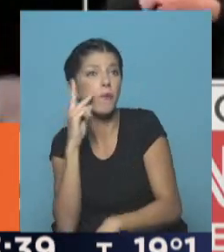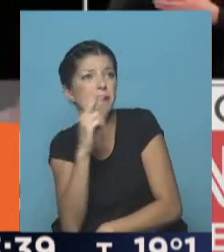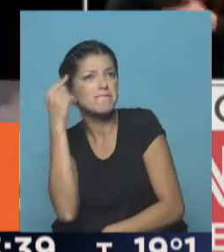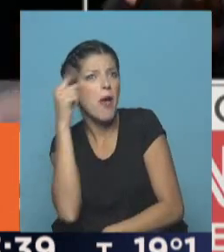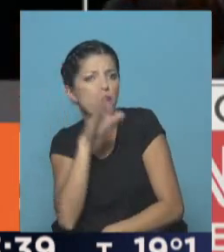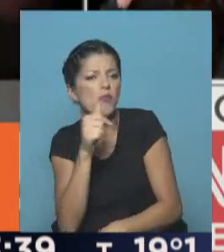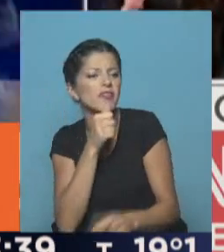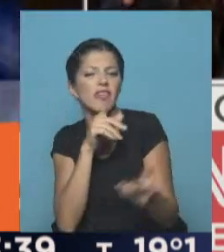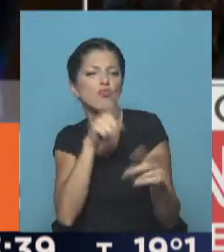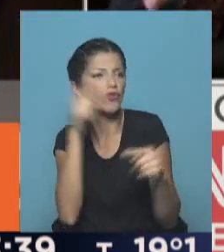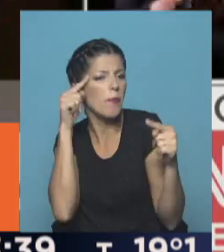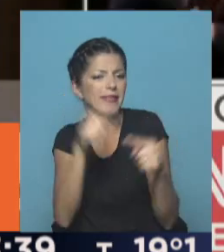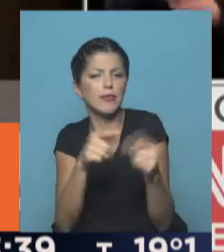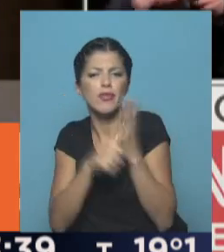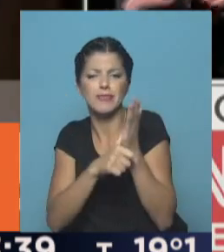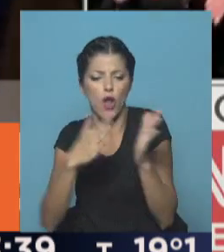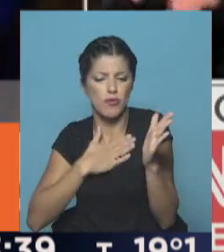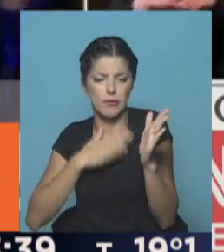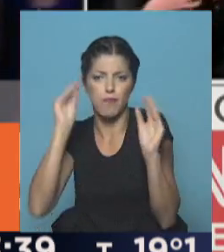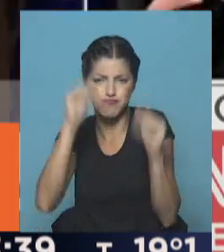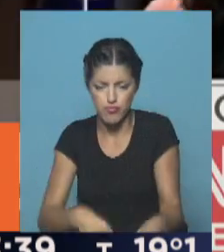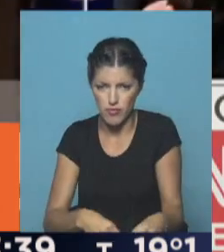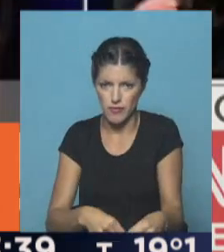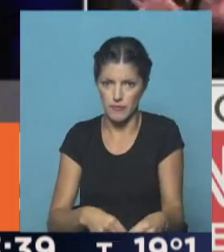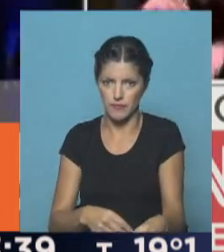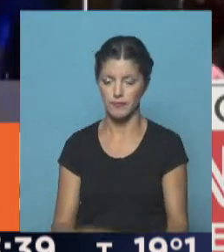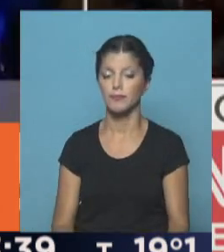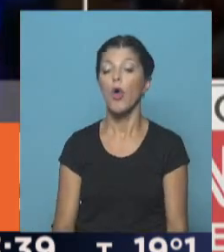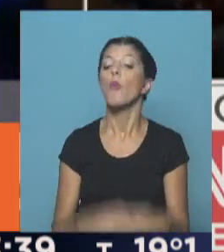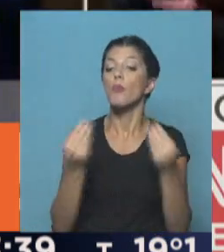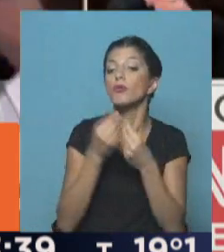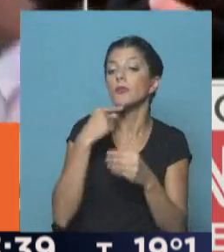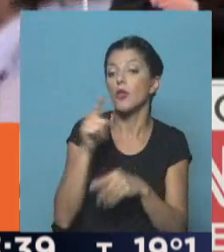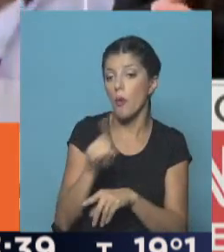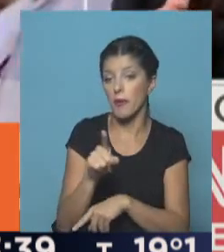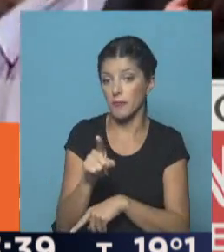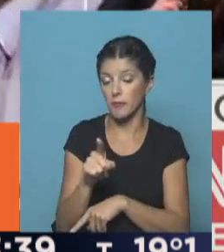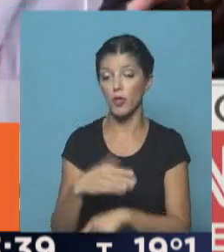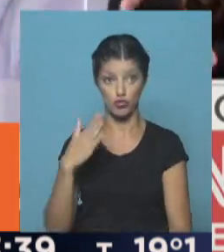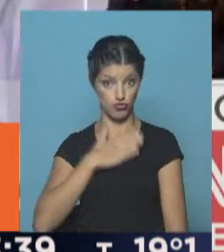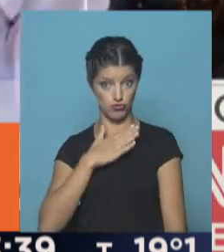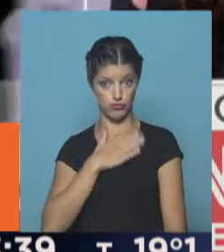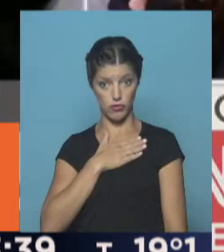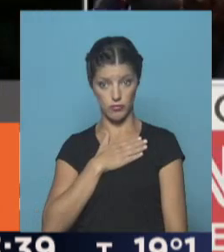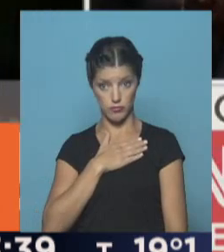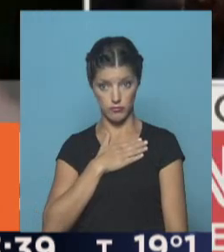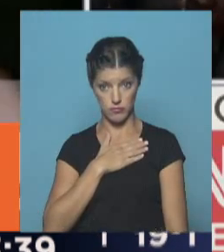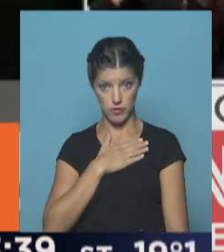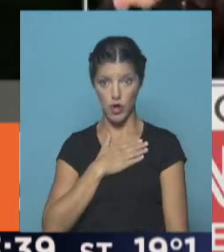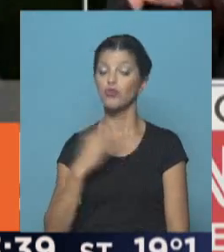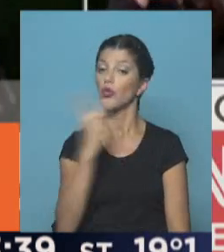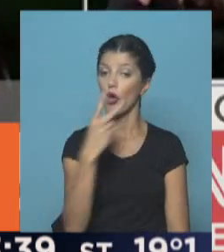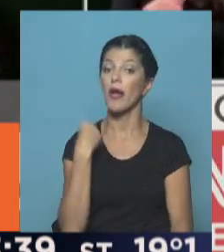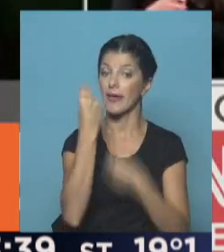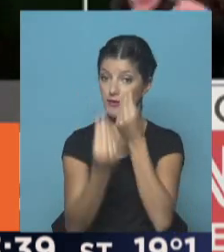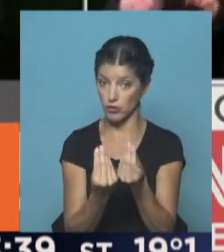la gente no está cree que es bueno que nosotros planteamos no para ir en camino propio yo soy partidario mente instruir con los dos candidatos